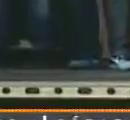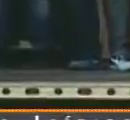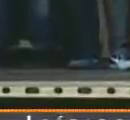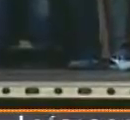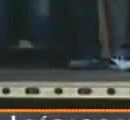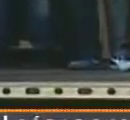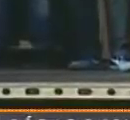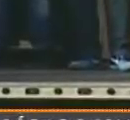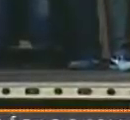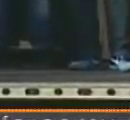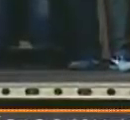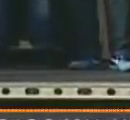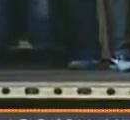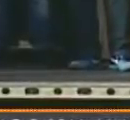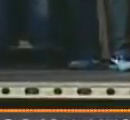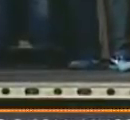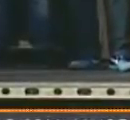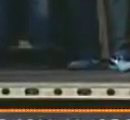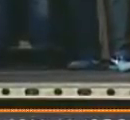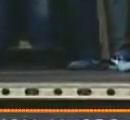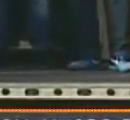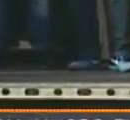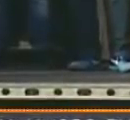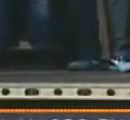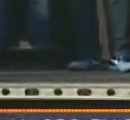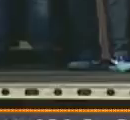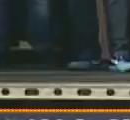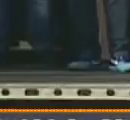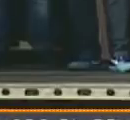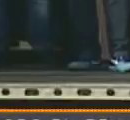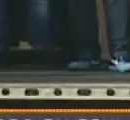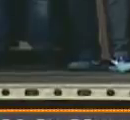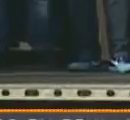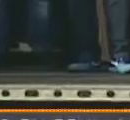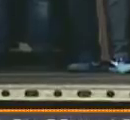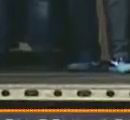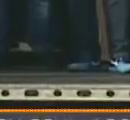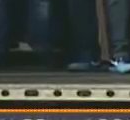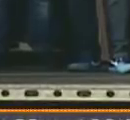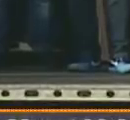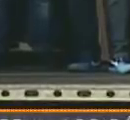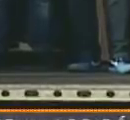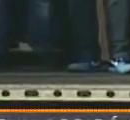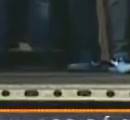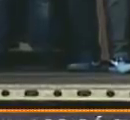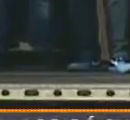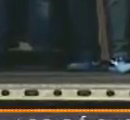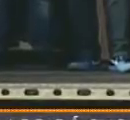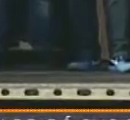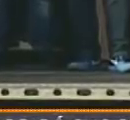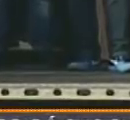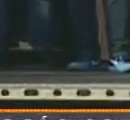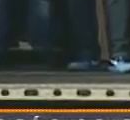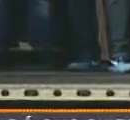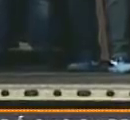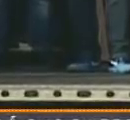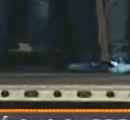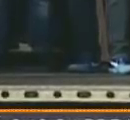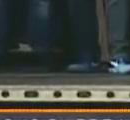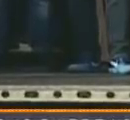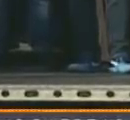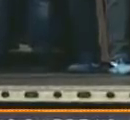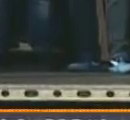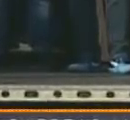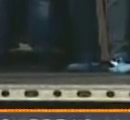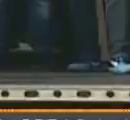presidente, que el que ha buscado el mal nunca ha conseguido el camino, pero el que ha buscado el bien para el pueblo